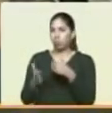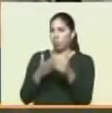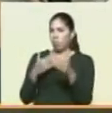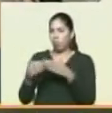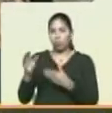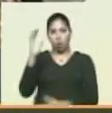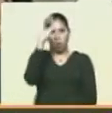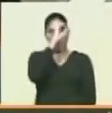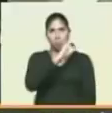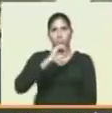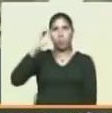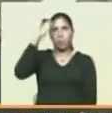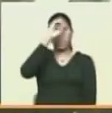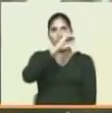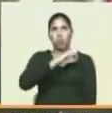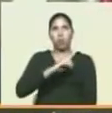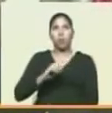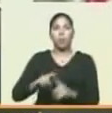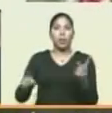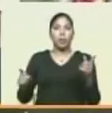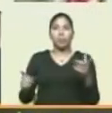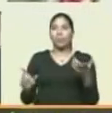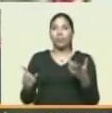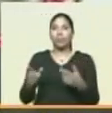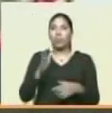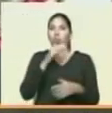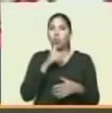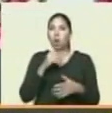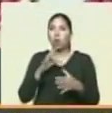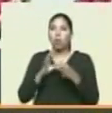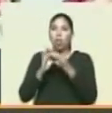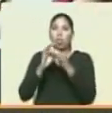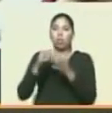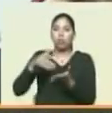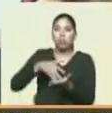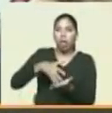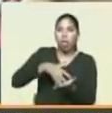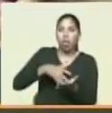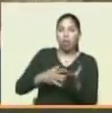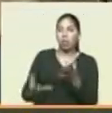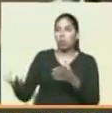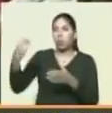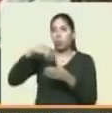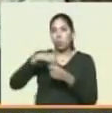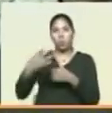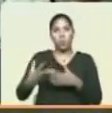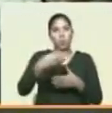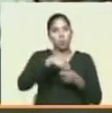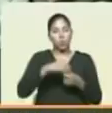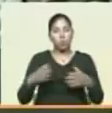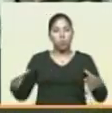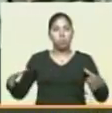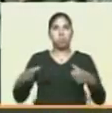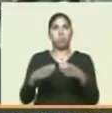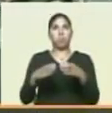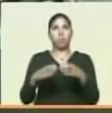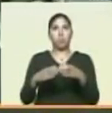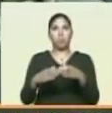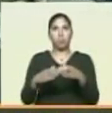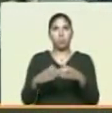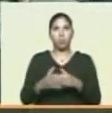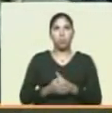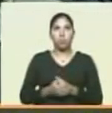Pero si no logramos aglutinar esa organización como un solo bloque en cada uno de los espacios que el sector agrícola